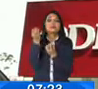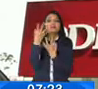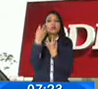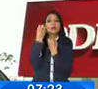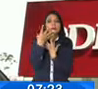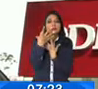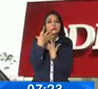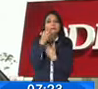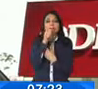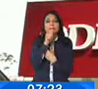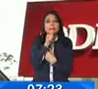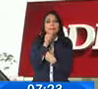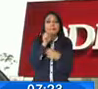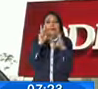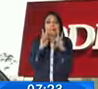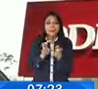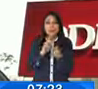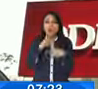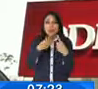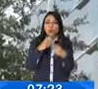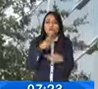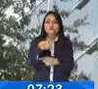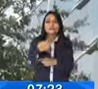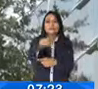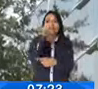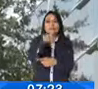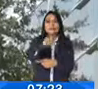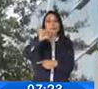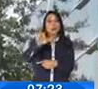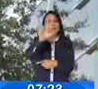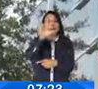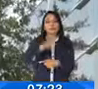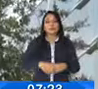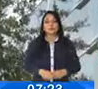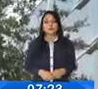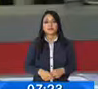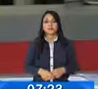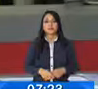correspondiente al caso el próximo 1 de julio, informó Sofía Vintimilla.